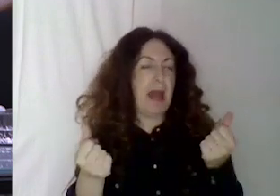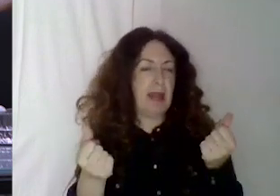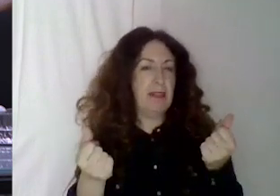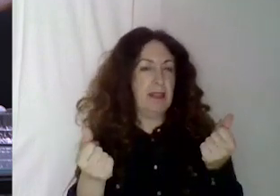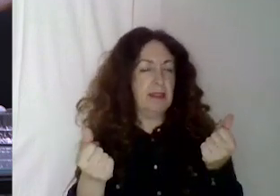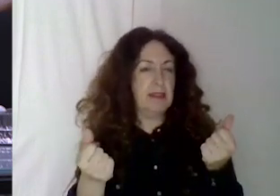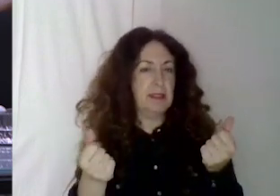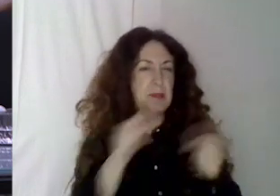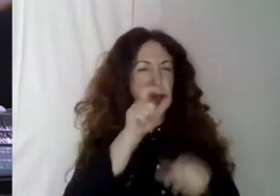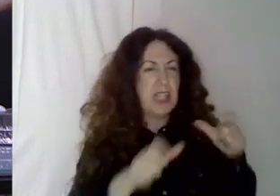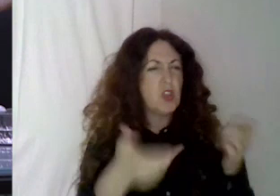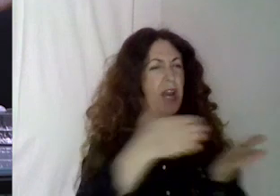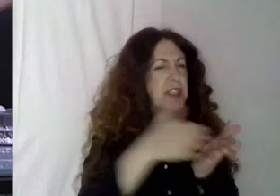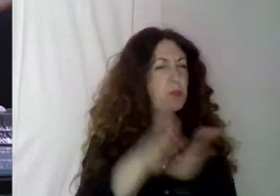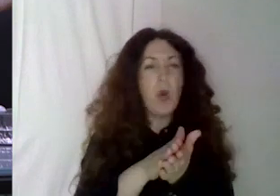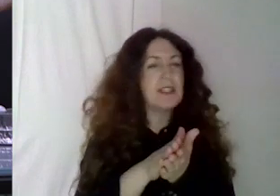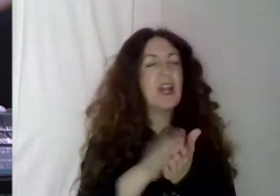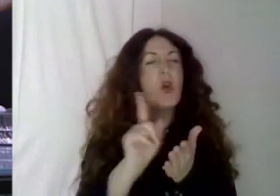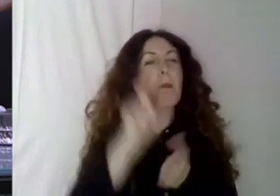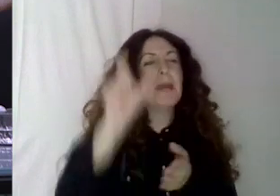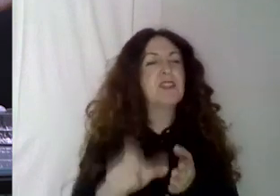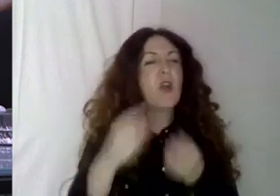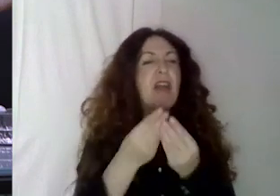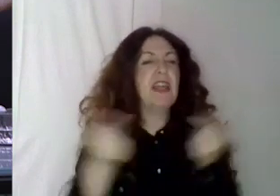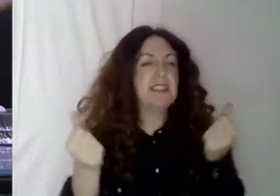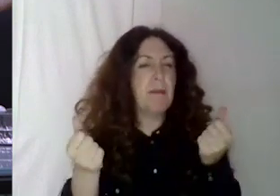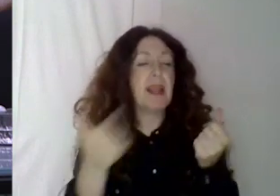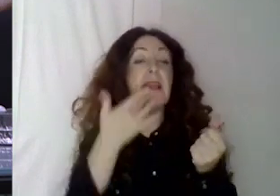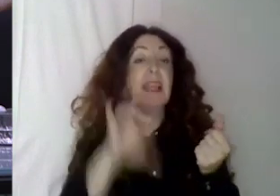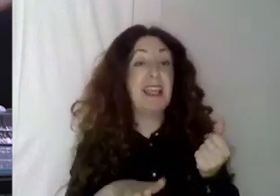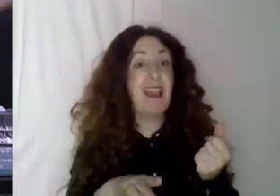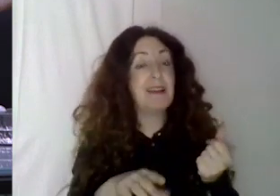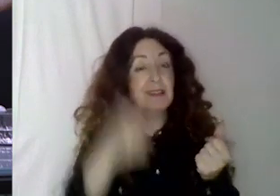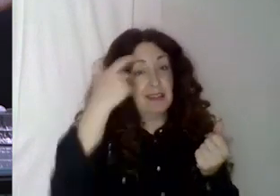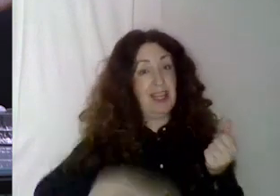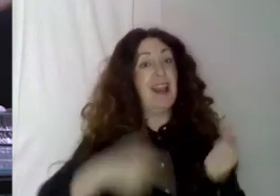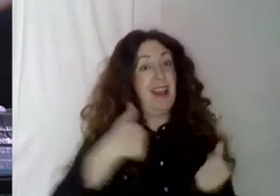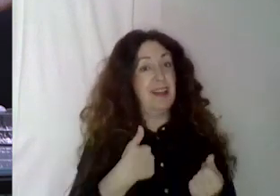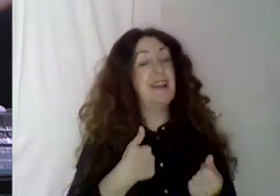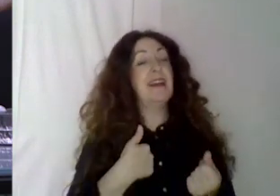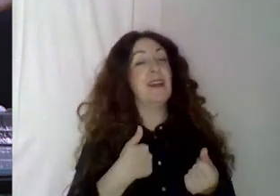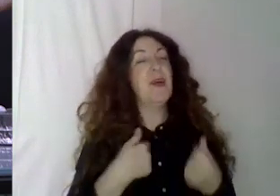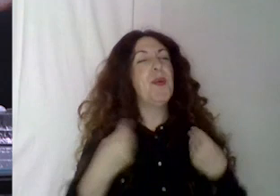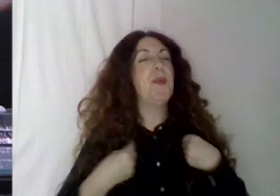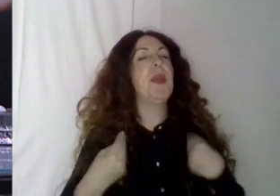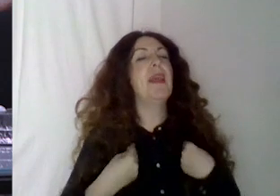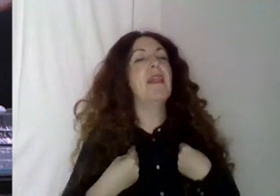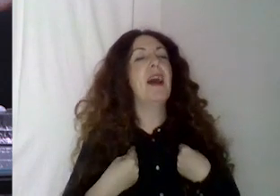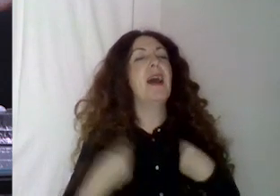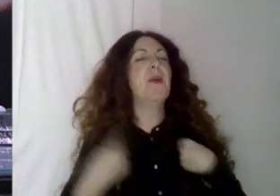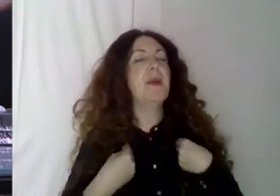trauma y de alguna forma lo explicita en el principio del libro y dice, es probable